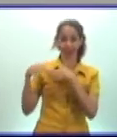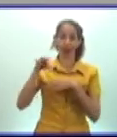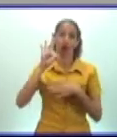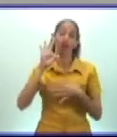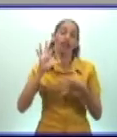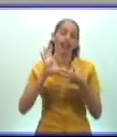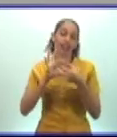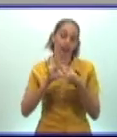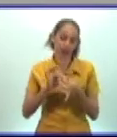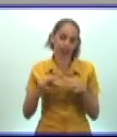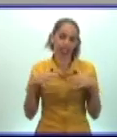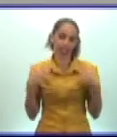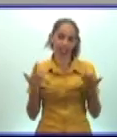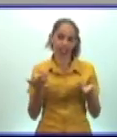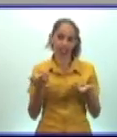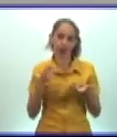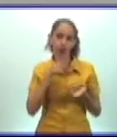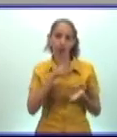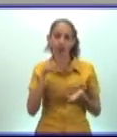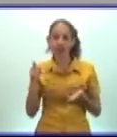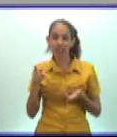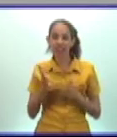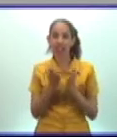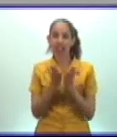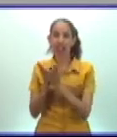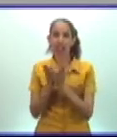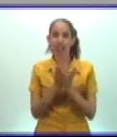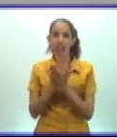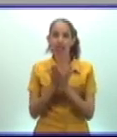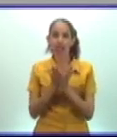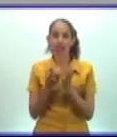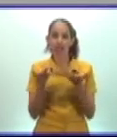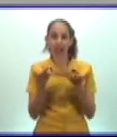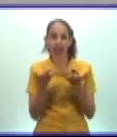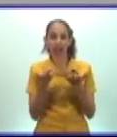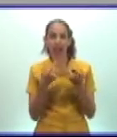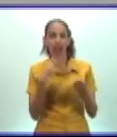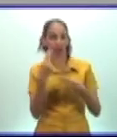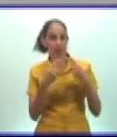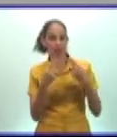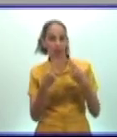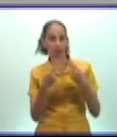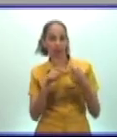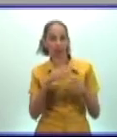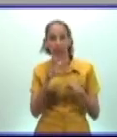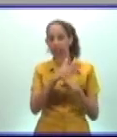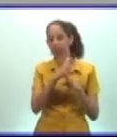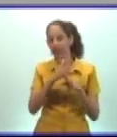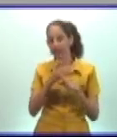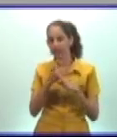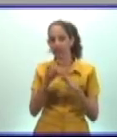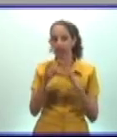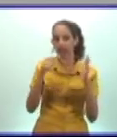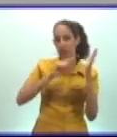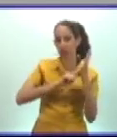ustedes trabajaron el cálculo de valor funcional y no es